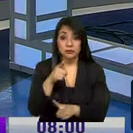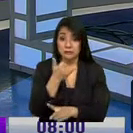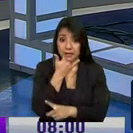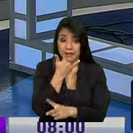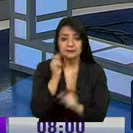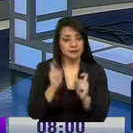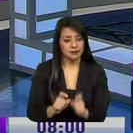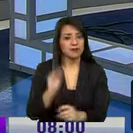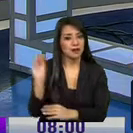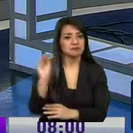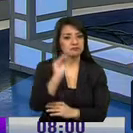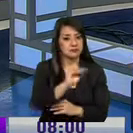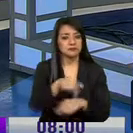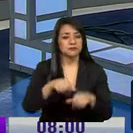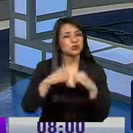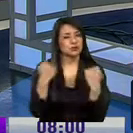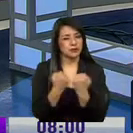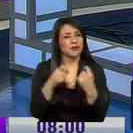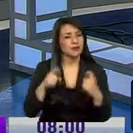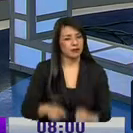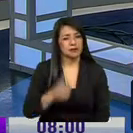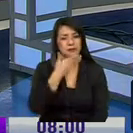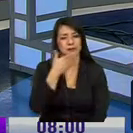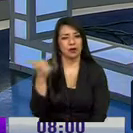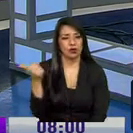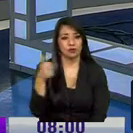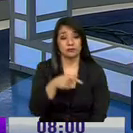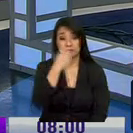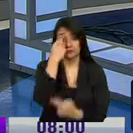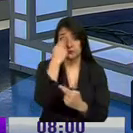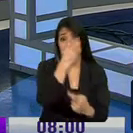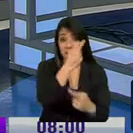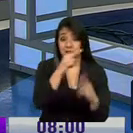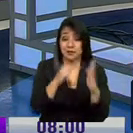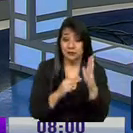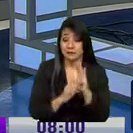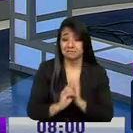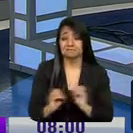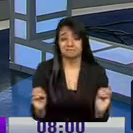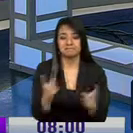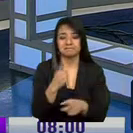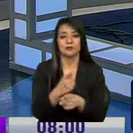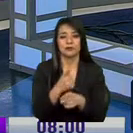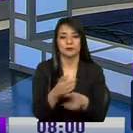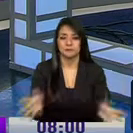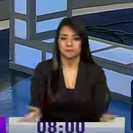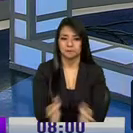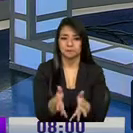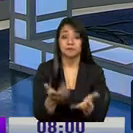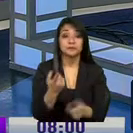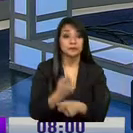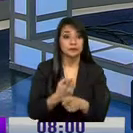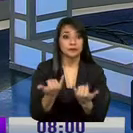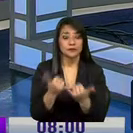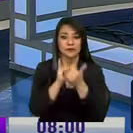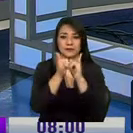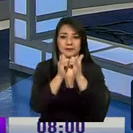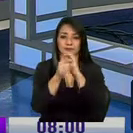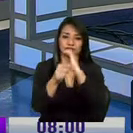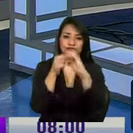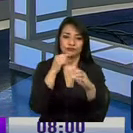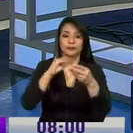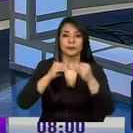está bien hecho. Y hay mucho de la sociedad, nosotros, que no cumplimos nuestras reglas. Así es, y por eso nosotros tenemos activadas nuestras redes sociales y también nuestro